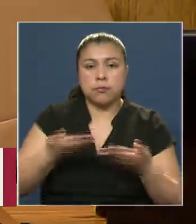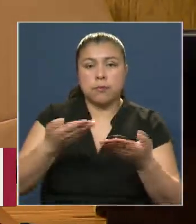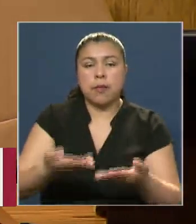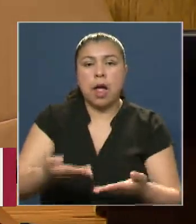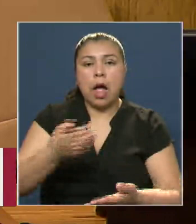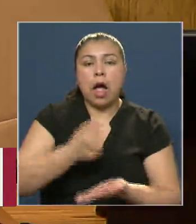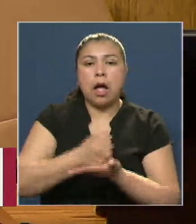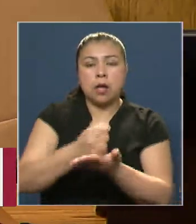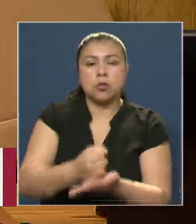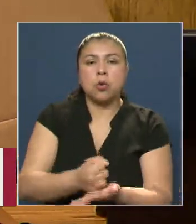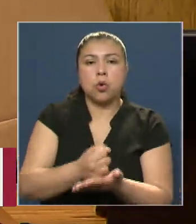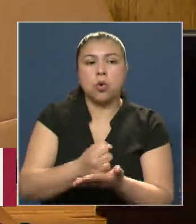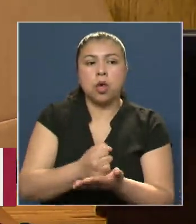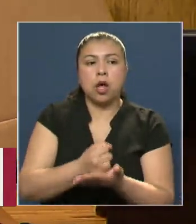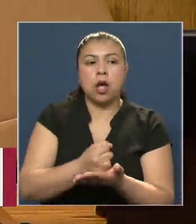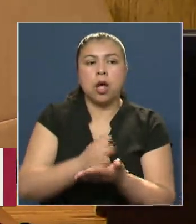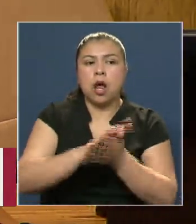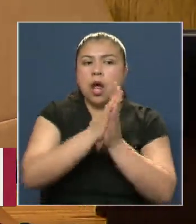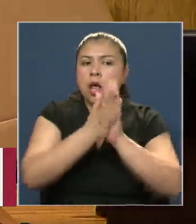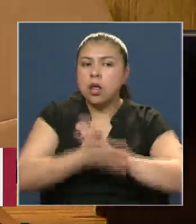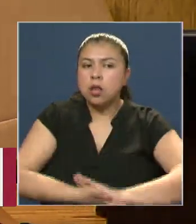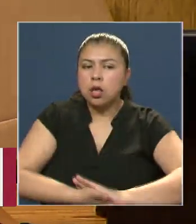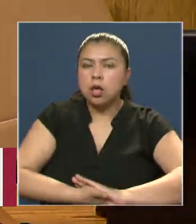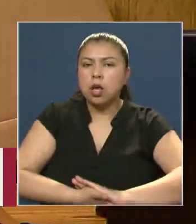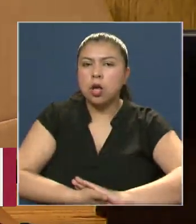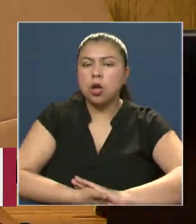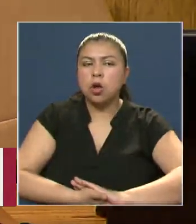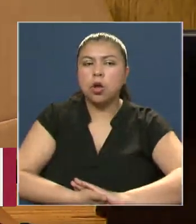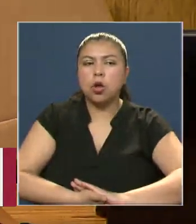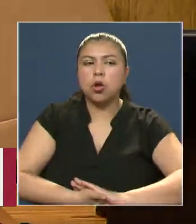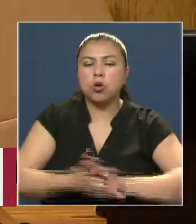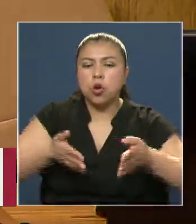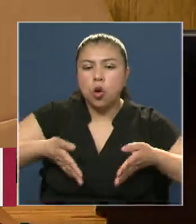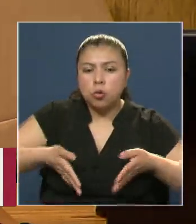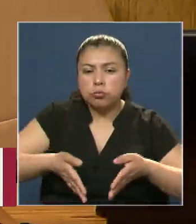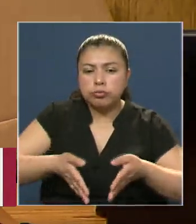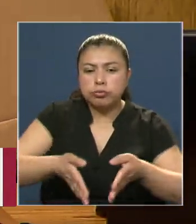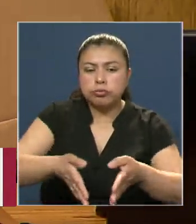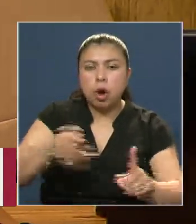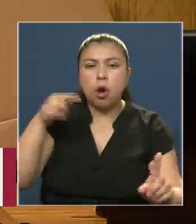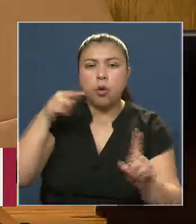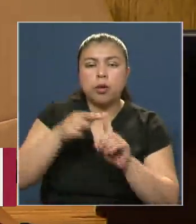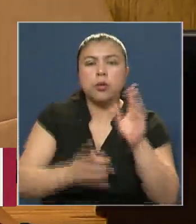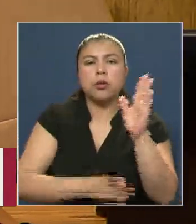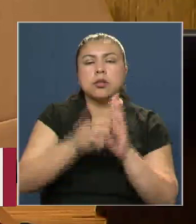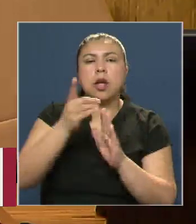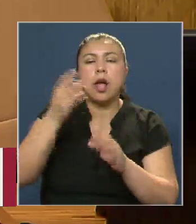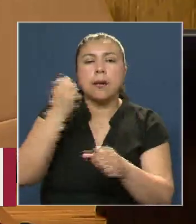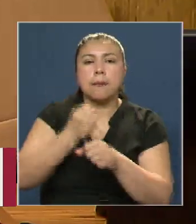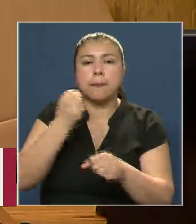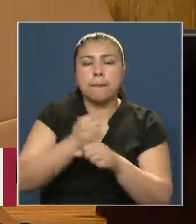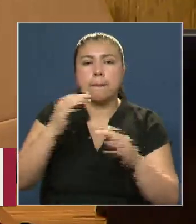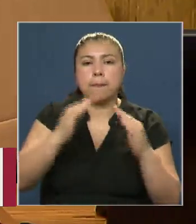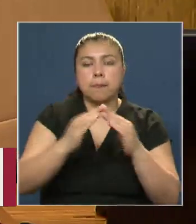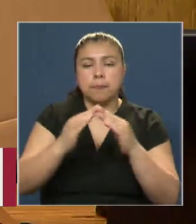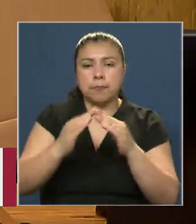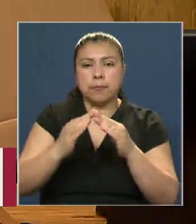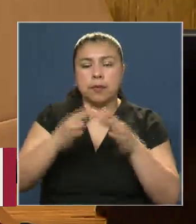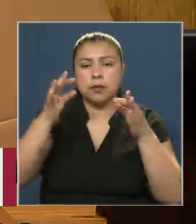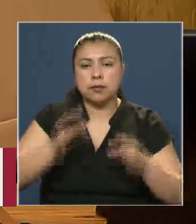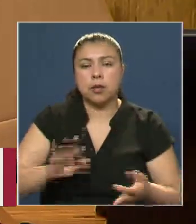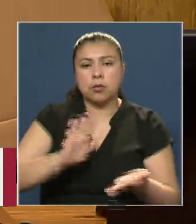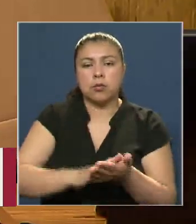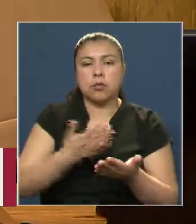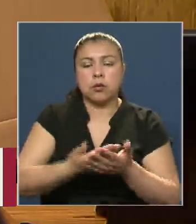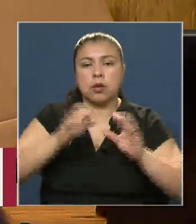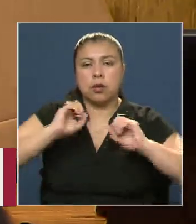ayudas en el área del todo sensible y esenciales para nuestro camino al desarrollo, empleo, vivienda, seguridad, salud